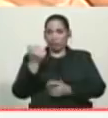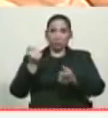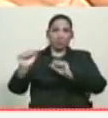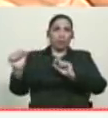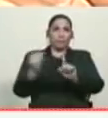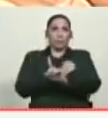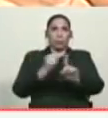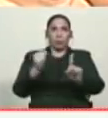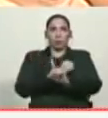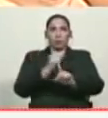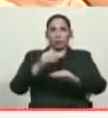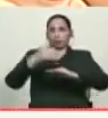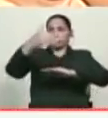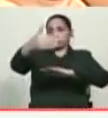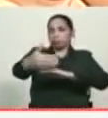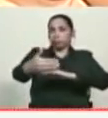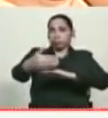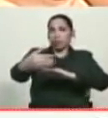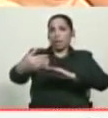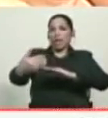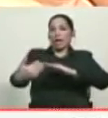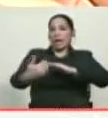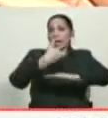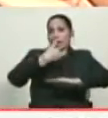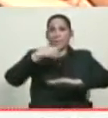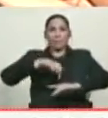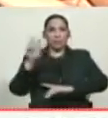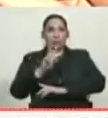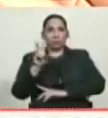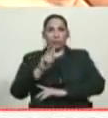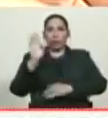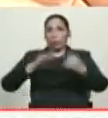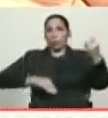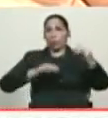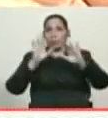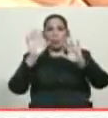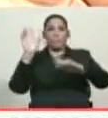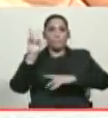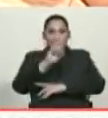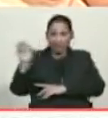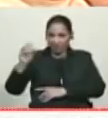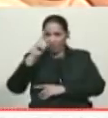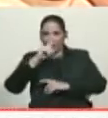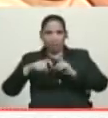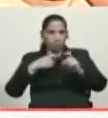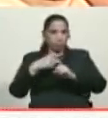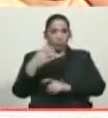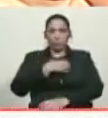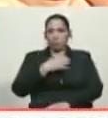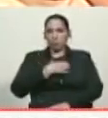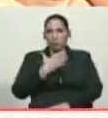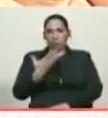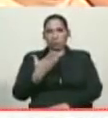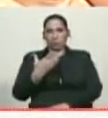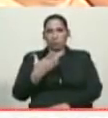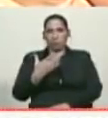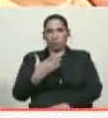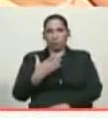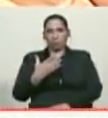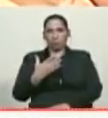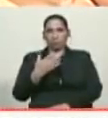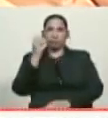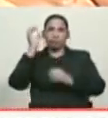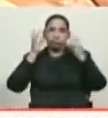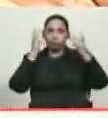violencia de aquel lado se venga para acá, para Venezuela. En los últimos 10 años no han podido. Han llenado a Venezuela de paramilitarismo, creado por